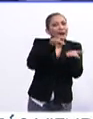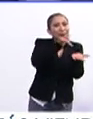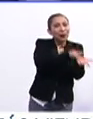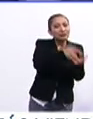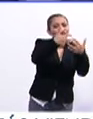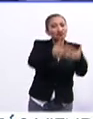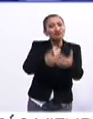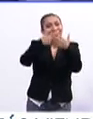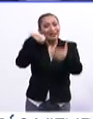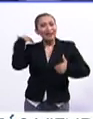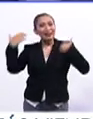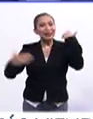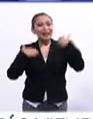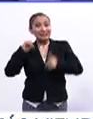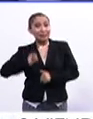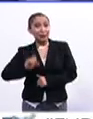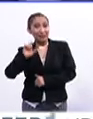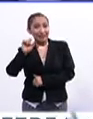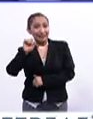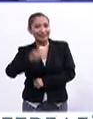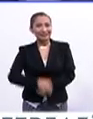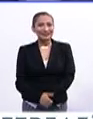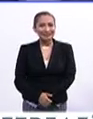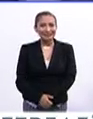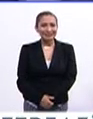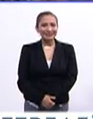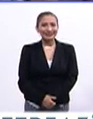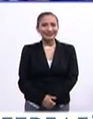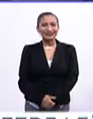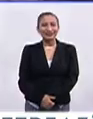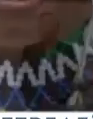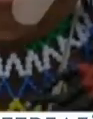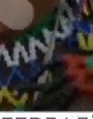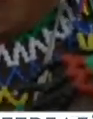a la industria del entretenimiento durante el siglo XX.